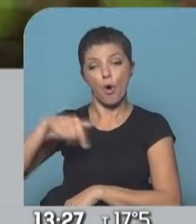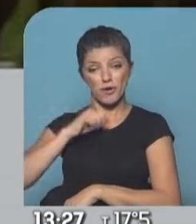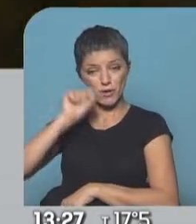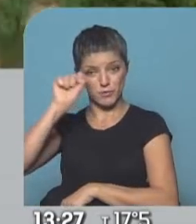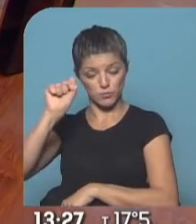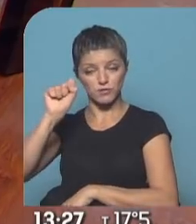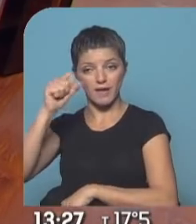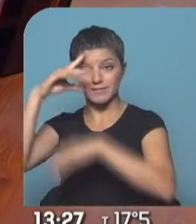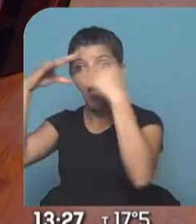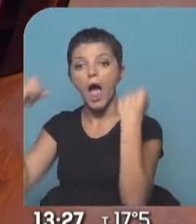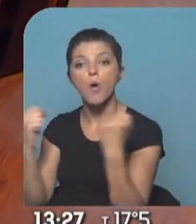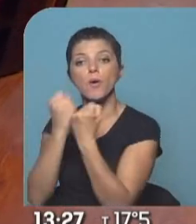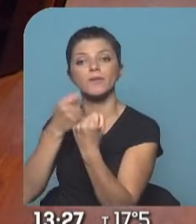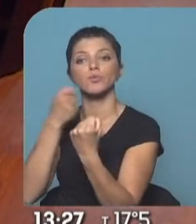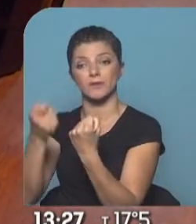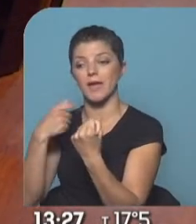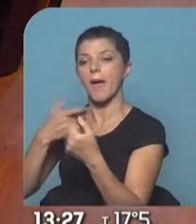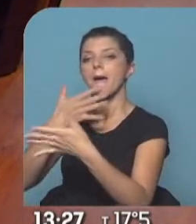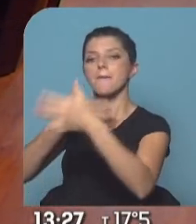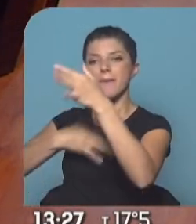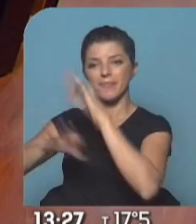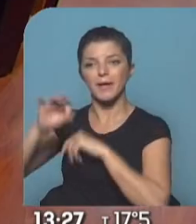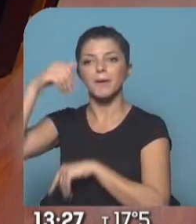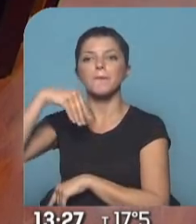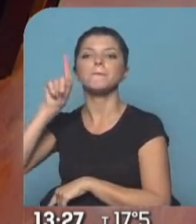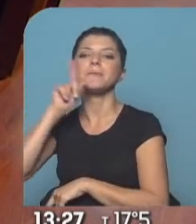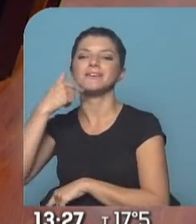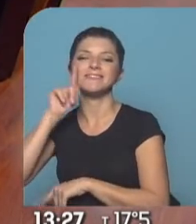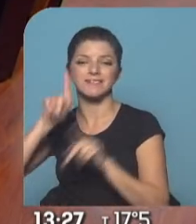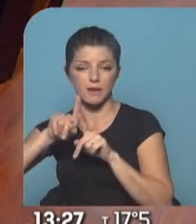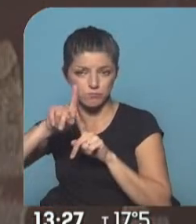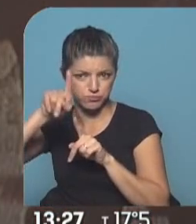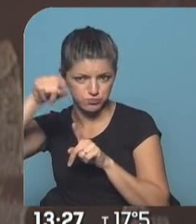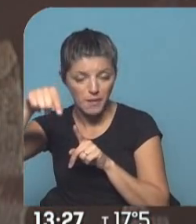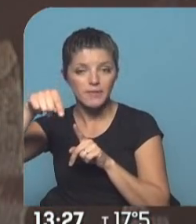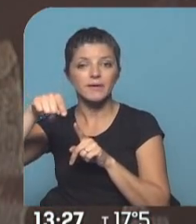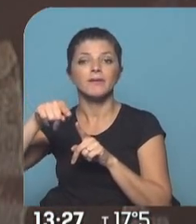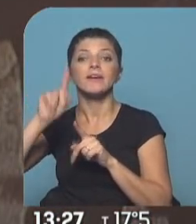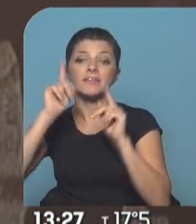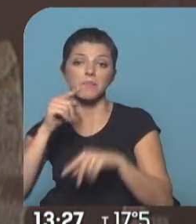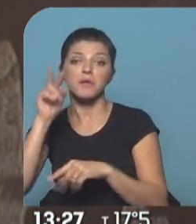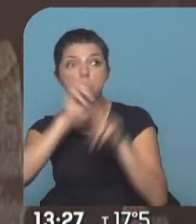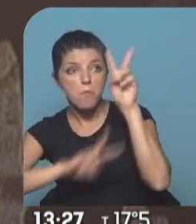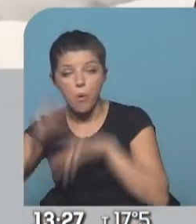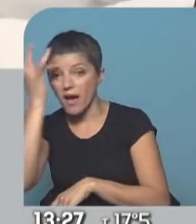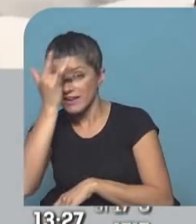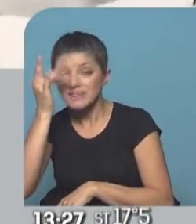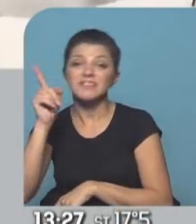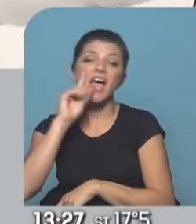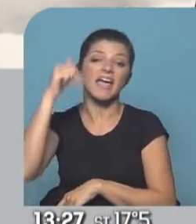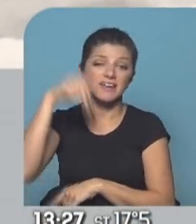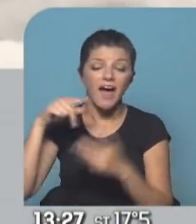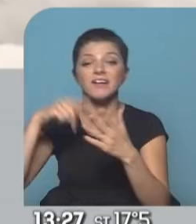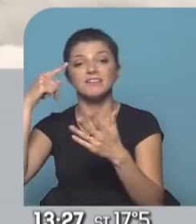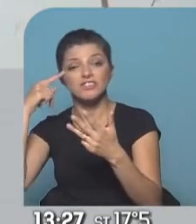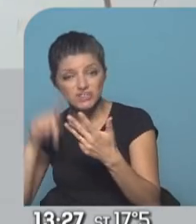con Turquía para venderle misiles, unos misiles de alcance intermedio, que también pretende la India, pretende Irán y China